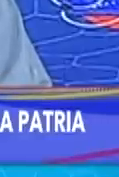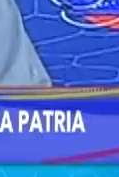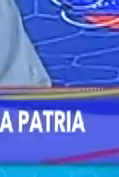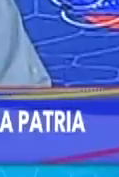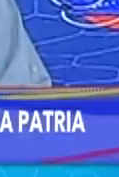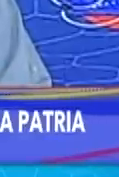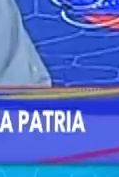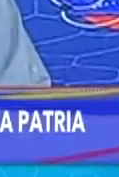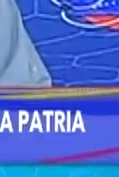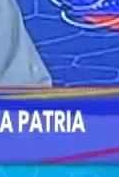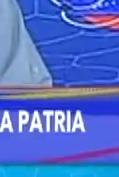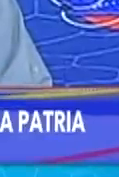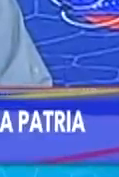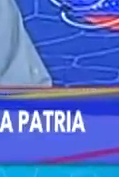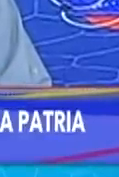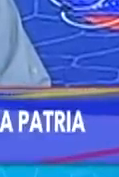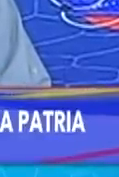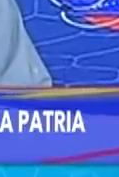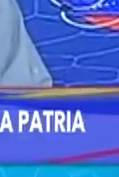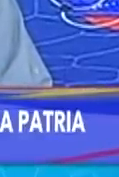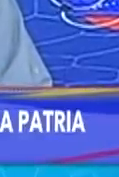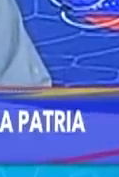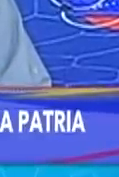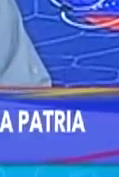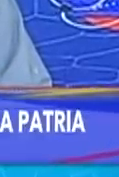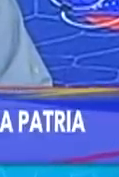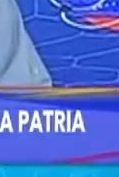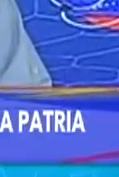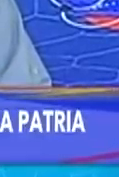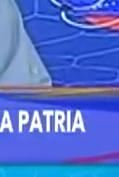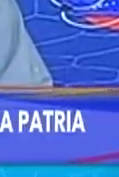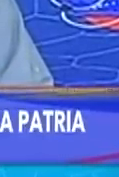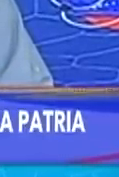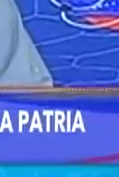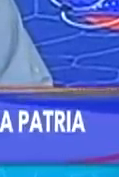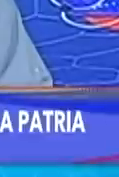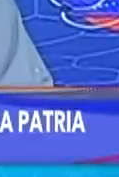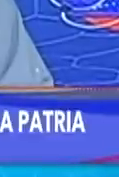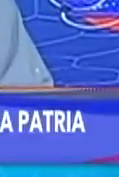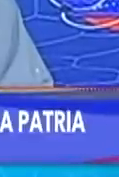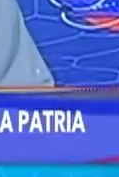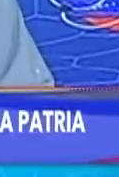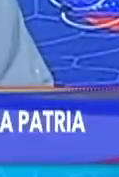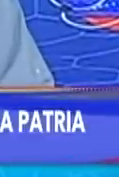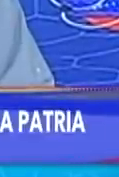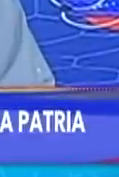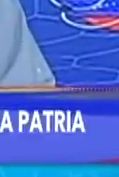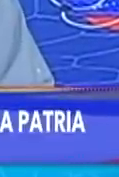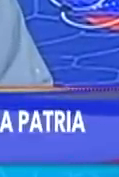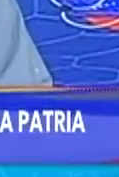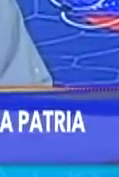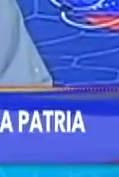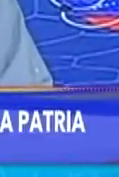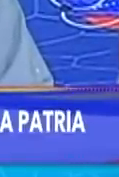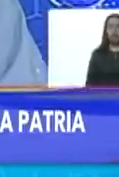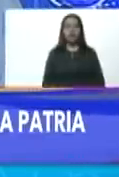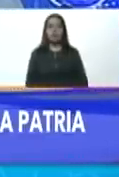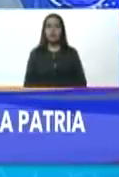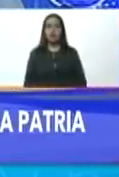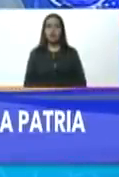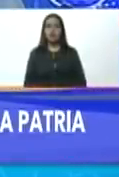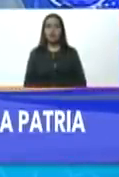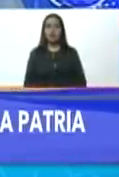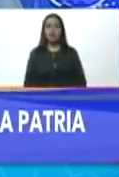nosotros. Está su espíritu en nuestro espíritu, su fuerza en nuestra